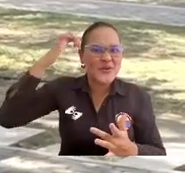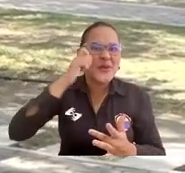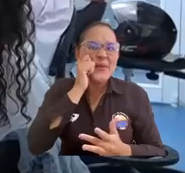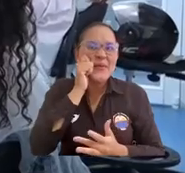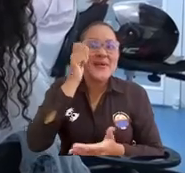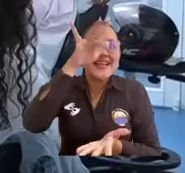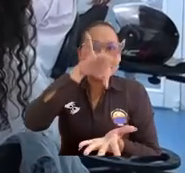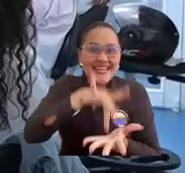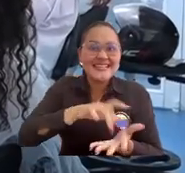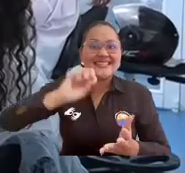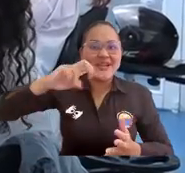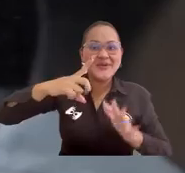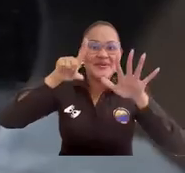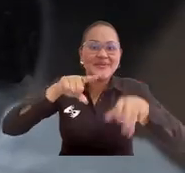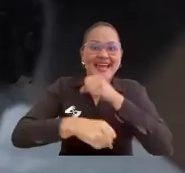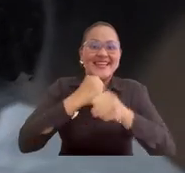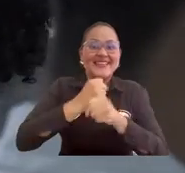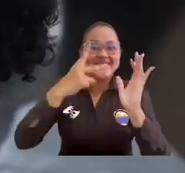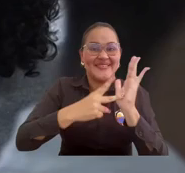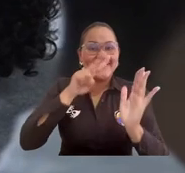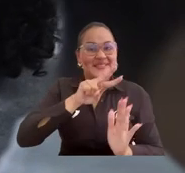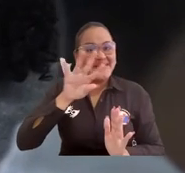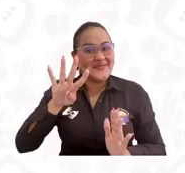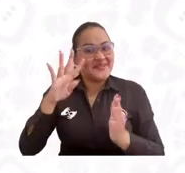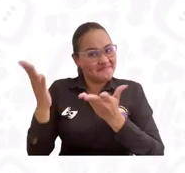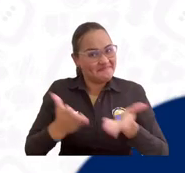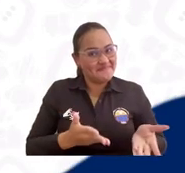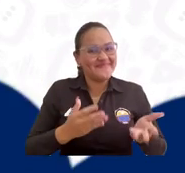presencial durante el segundo semestre de